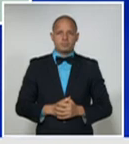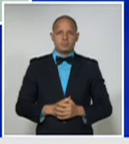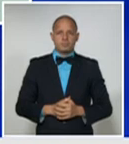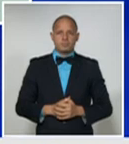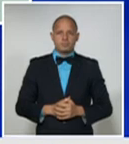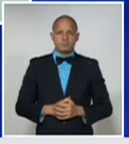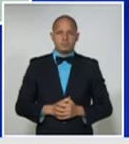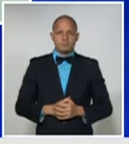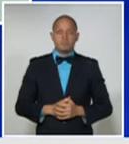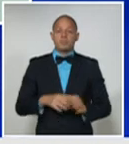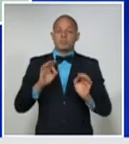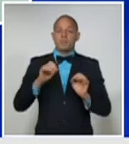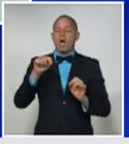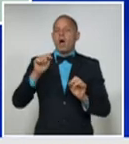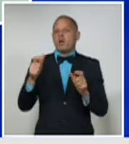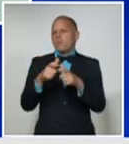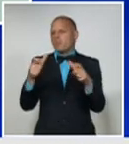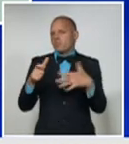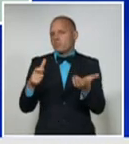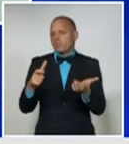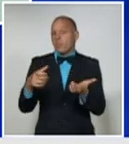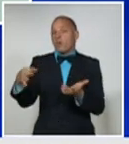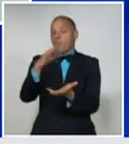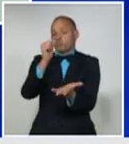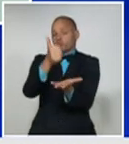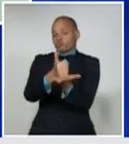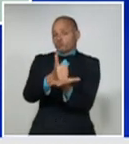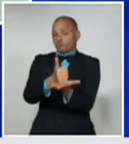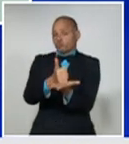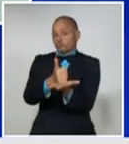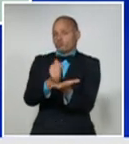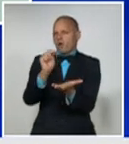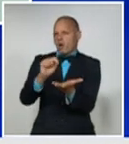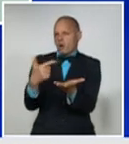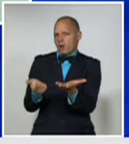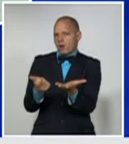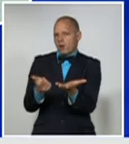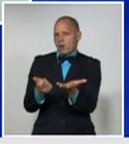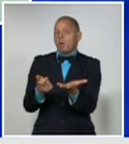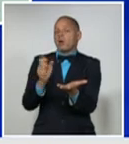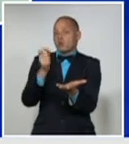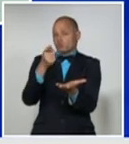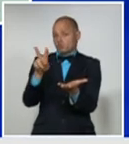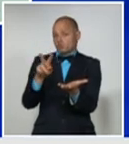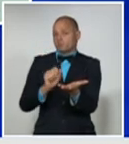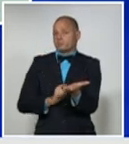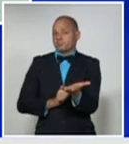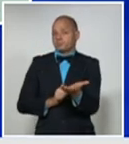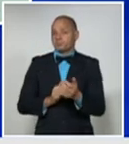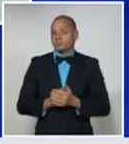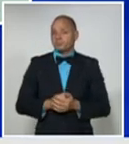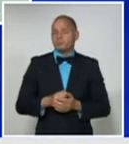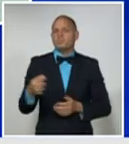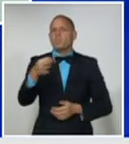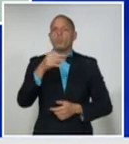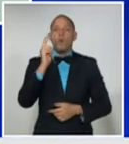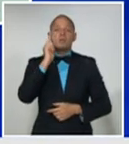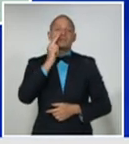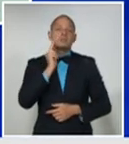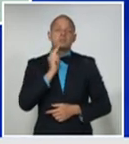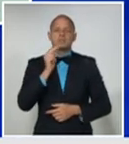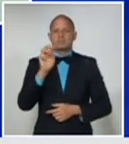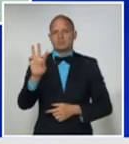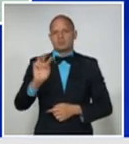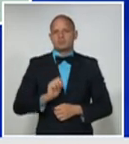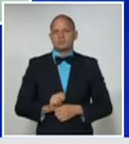mayor número están en el municipio cabecera, Holguín 12 ayer, Sagua de Tánamo 3 y